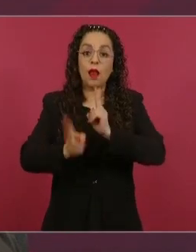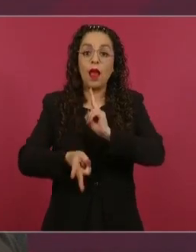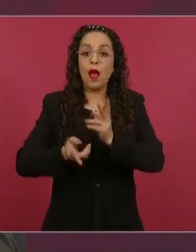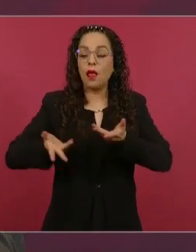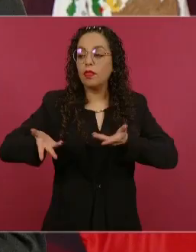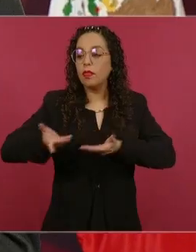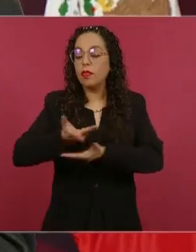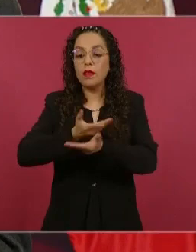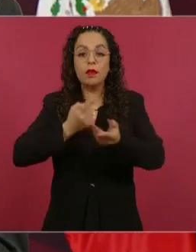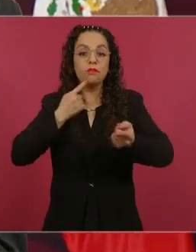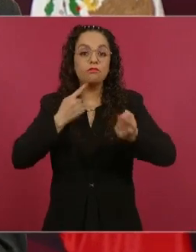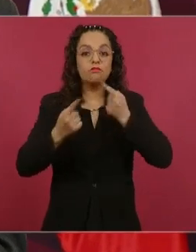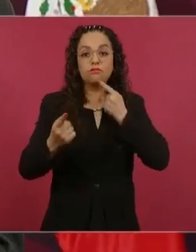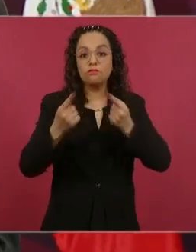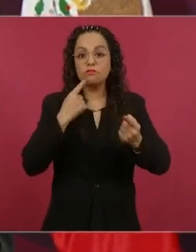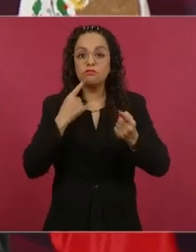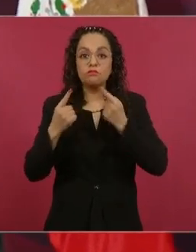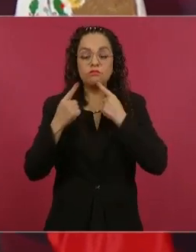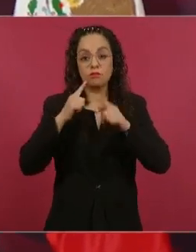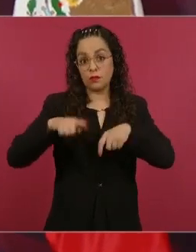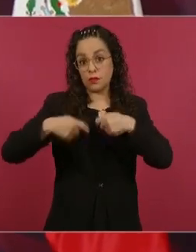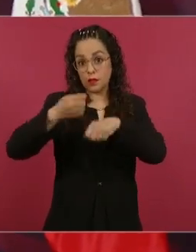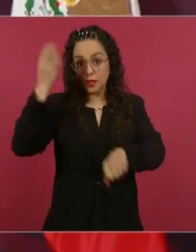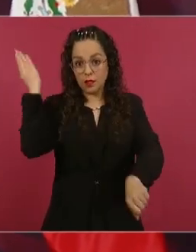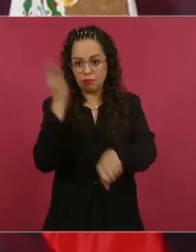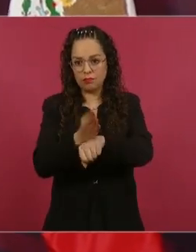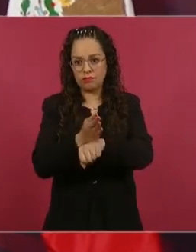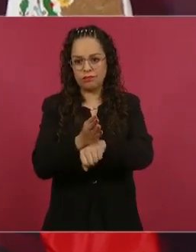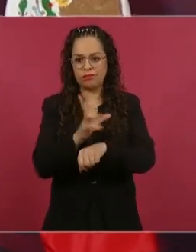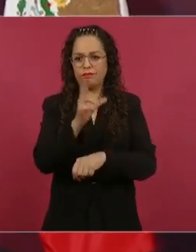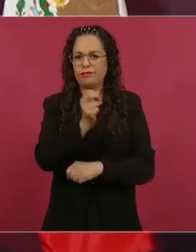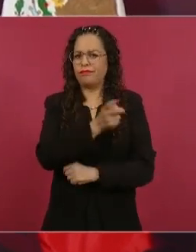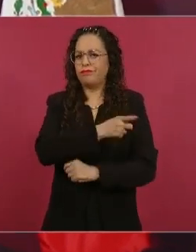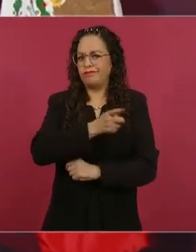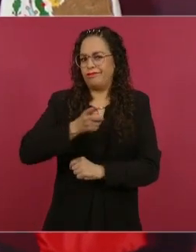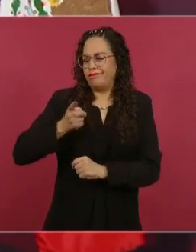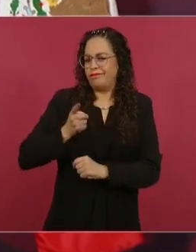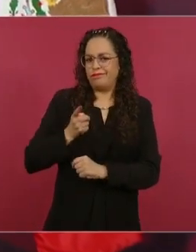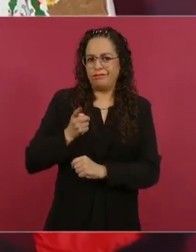se usen sanciones y mucho menos la fuerza,